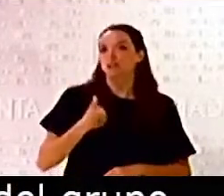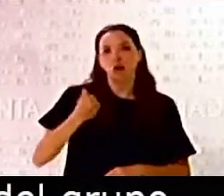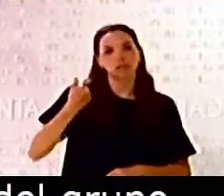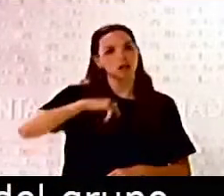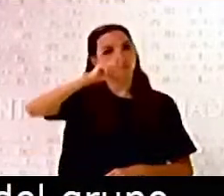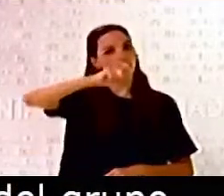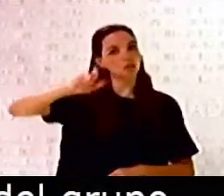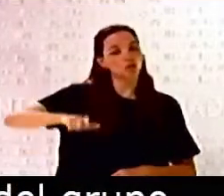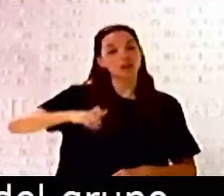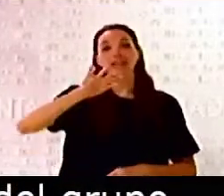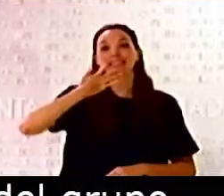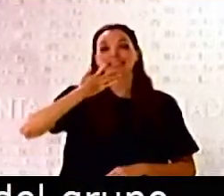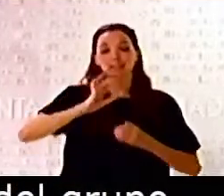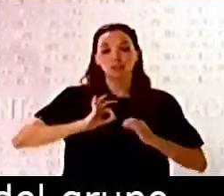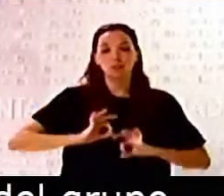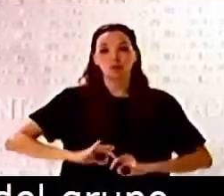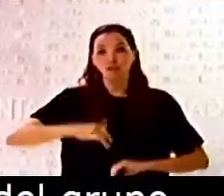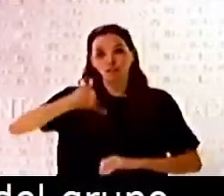inmunodeprimidas.